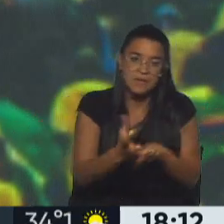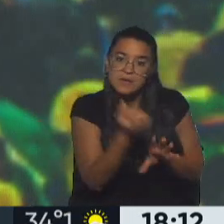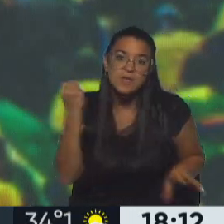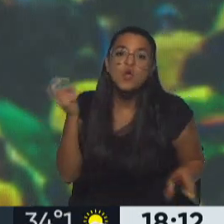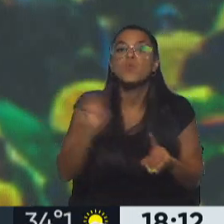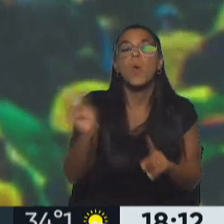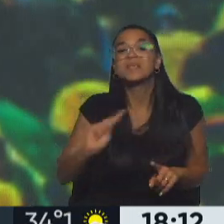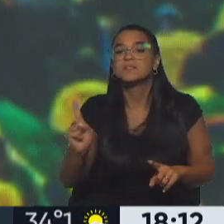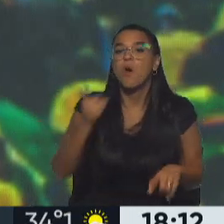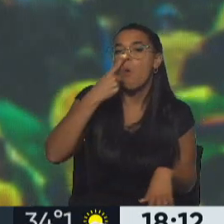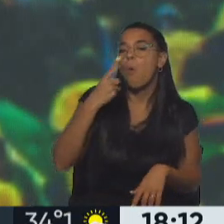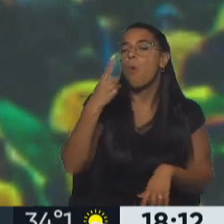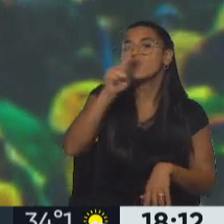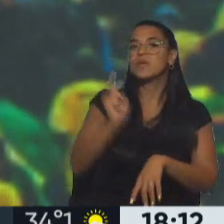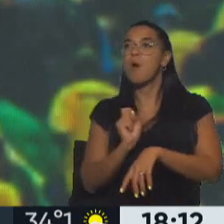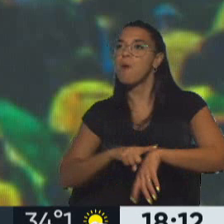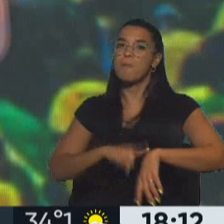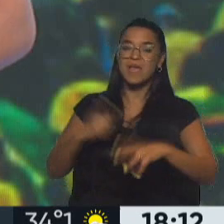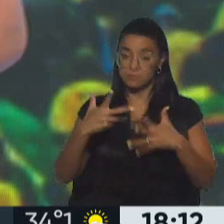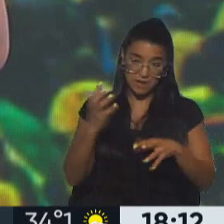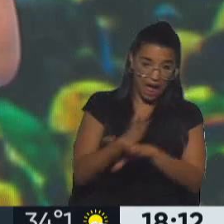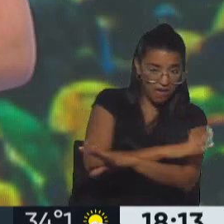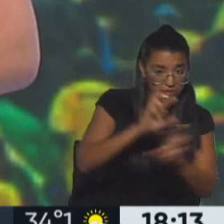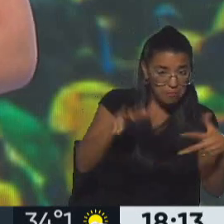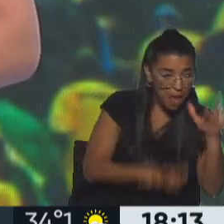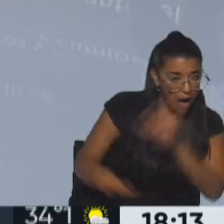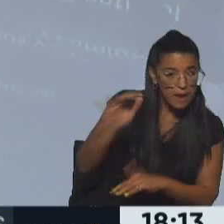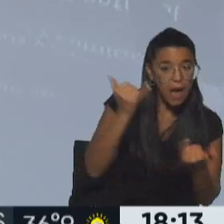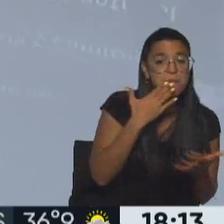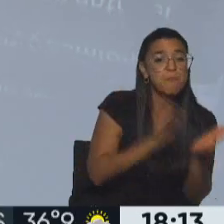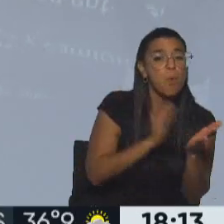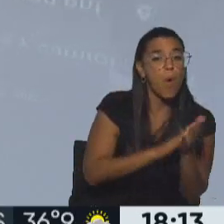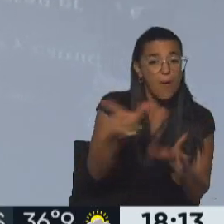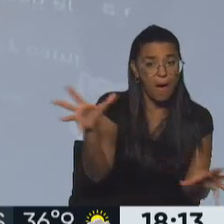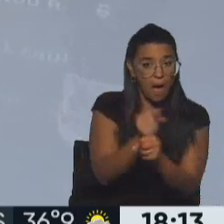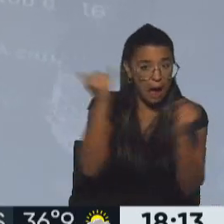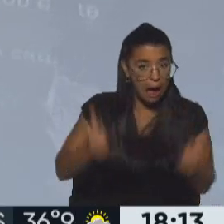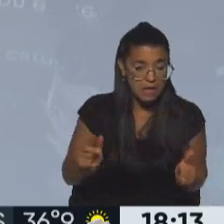algo que surgió a último momento sino que estaba planificado exactamente